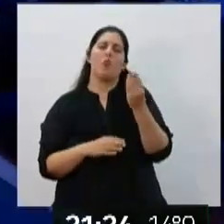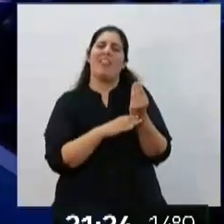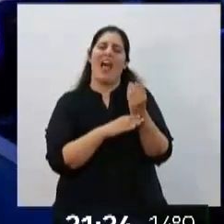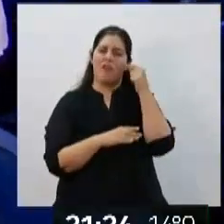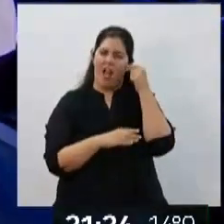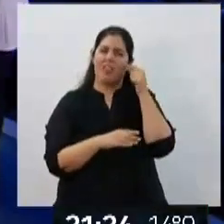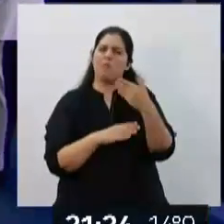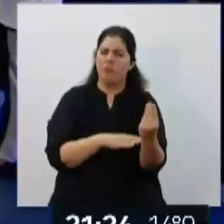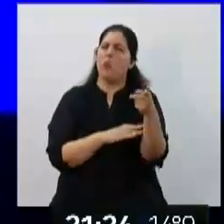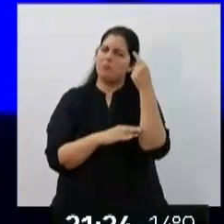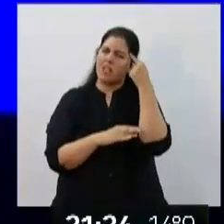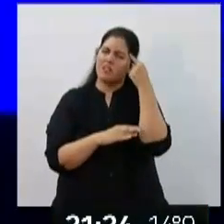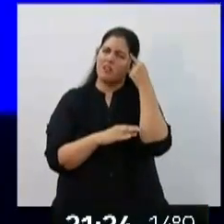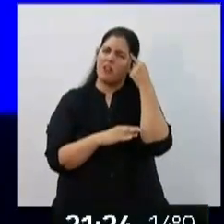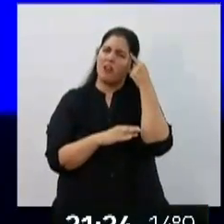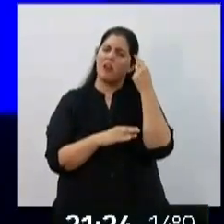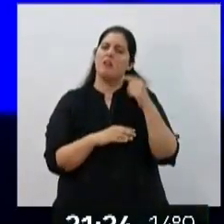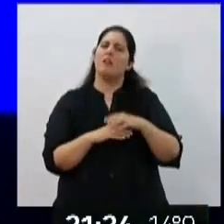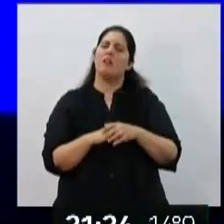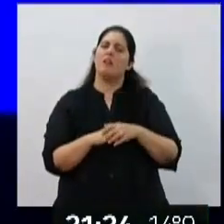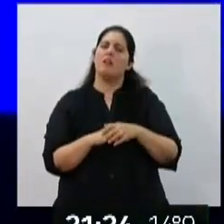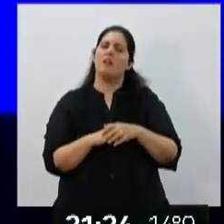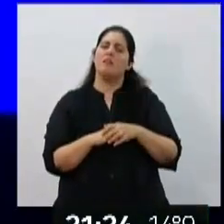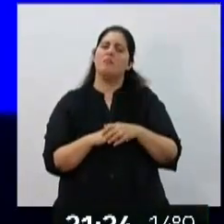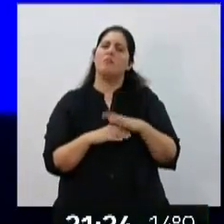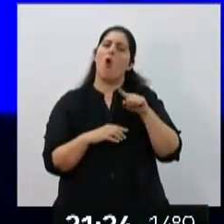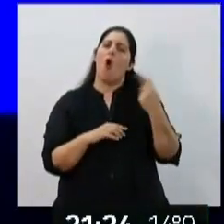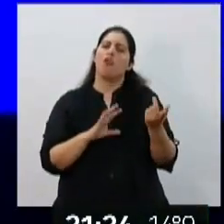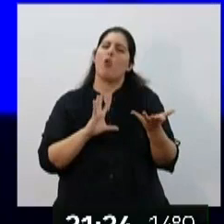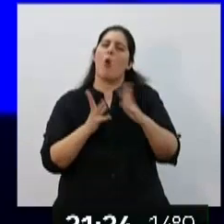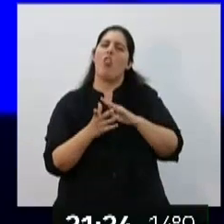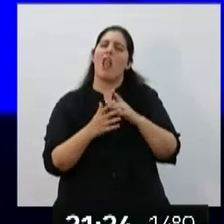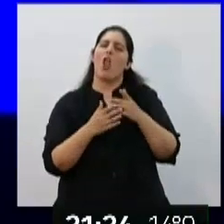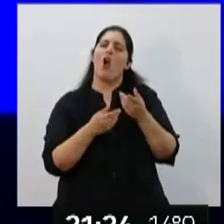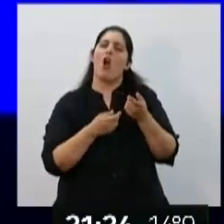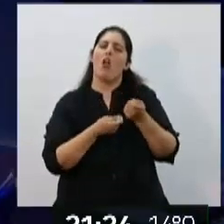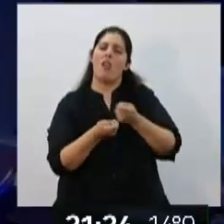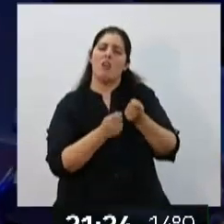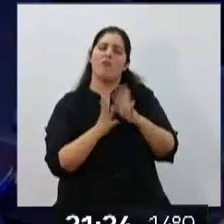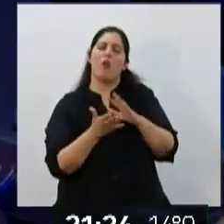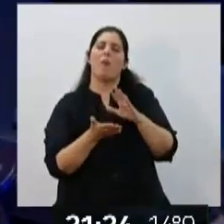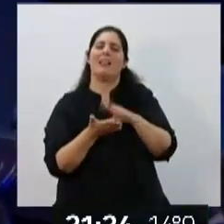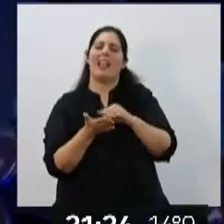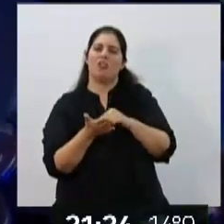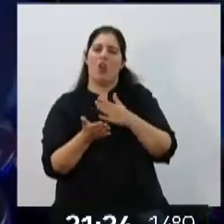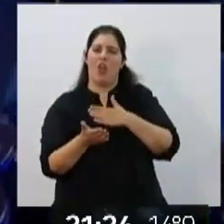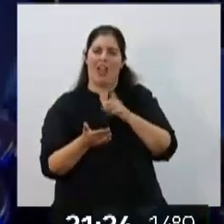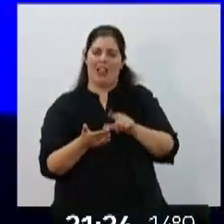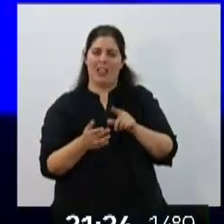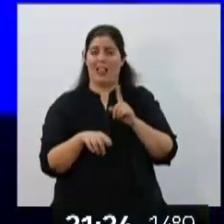candidato Fernández si en caso de ser presidente tiene previsto... ¿Algún otro modelo de concesión de soberanía en Argentina? Se acabó el